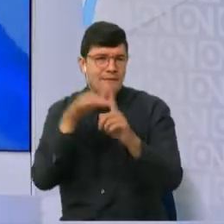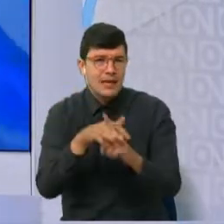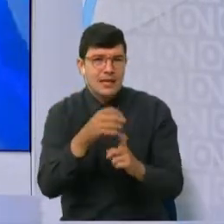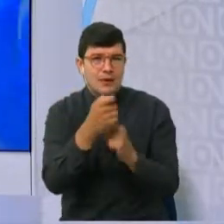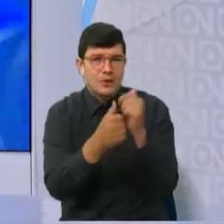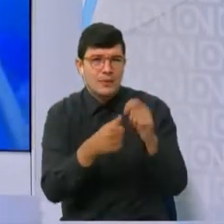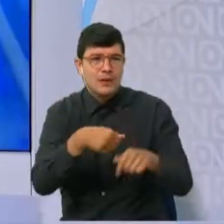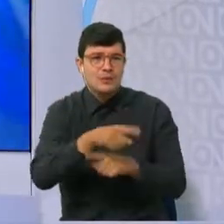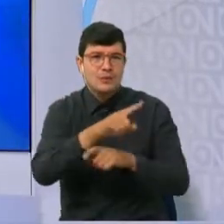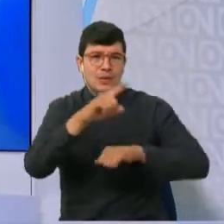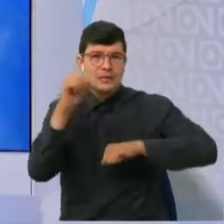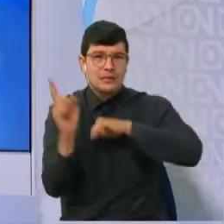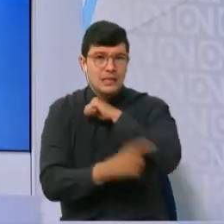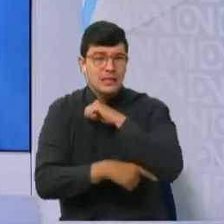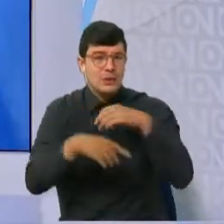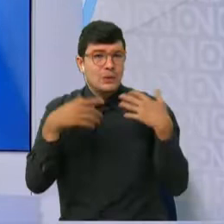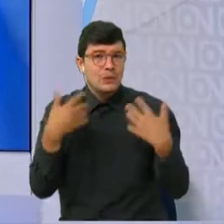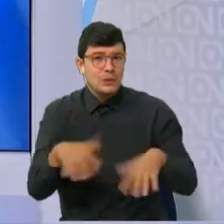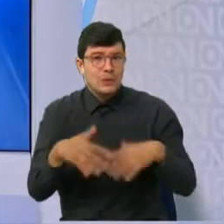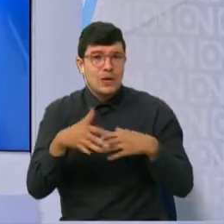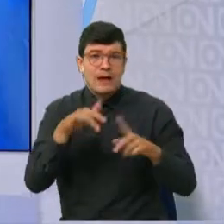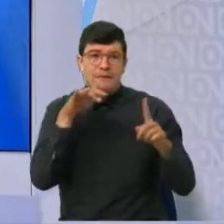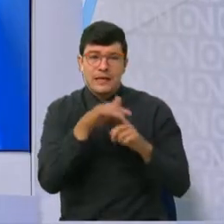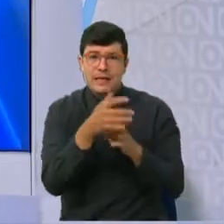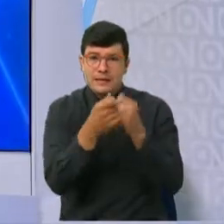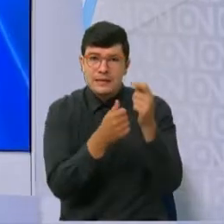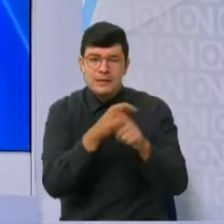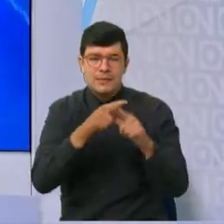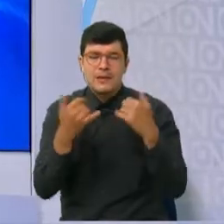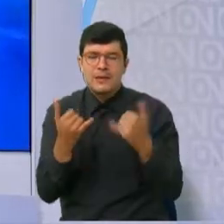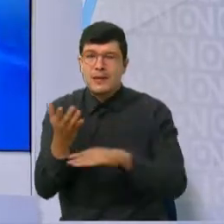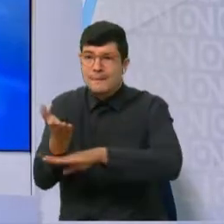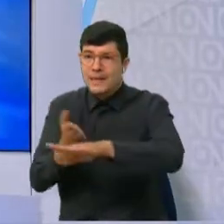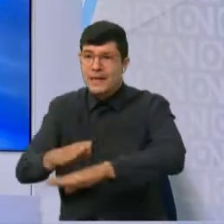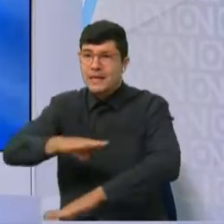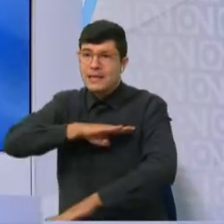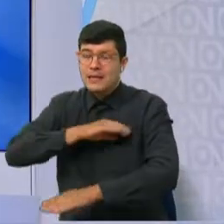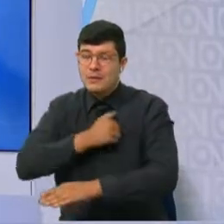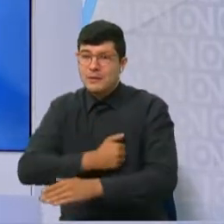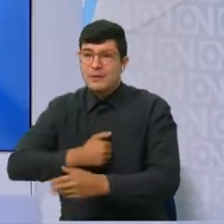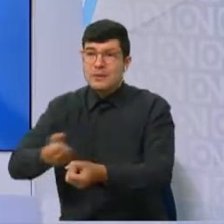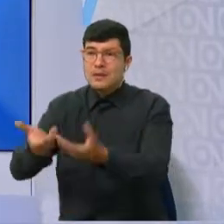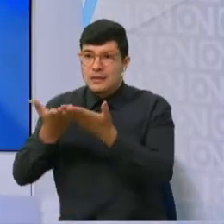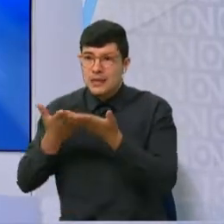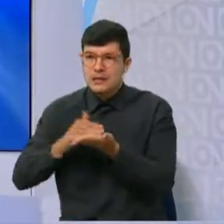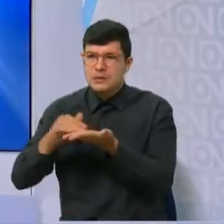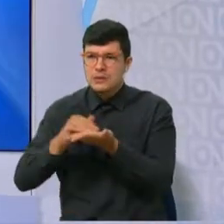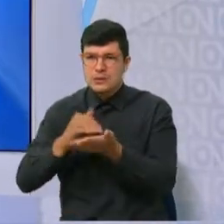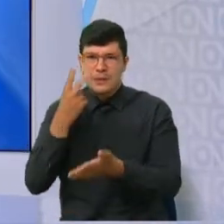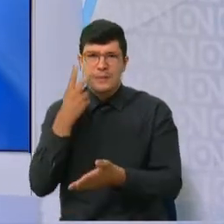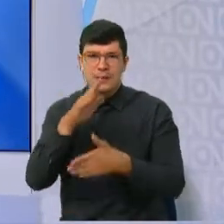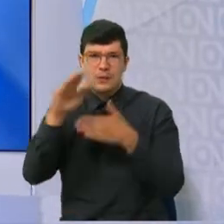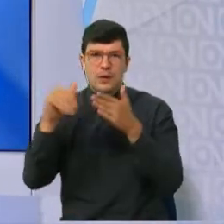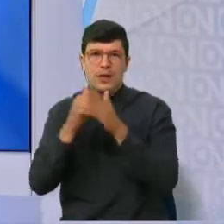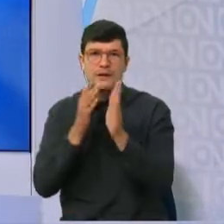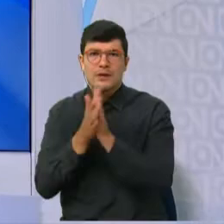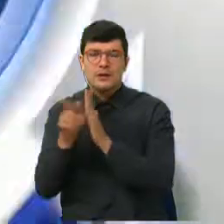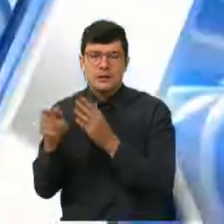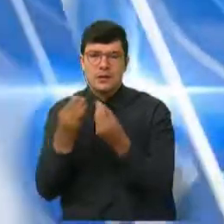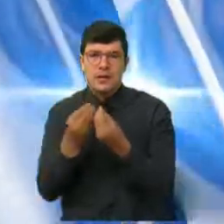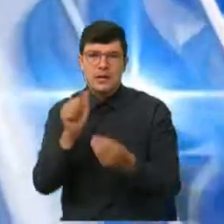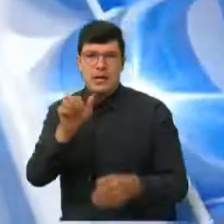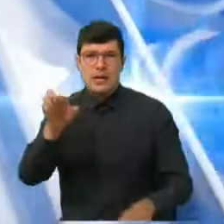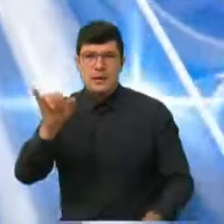esta sanción puede tomar y piden soluciones a la administración municipal. Pilar Velázquez nos amplía la información a esta hora. Pilar, buenas